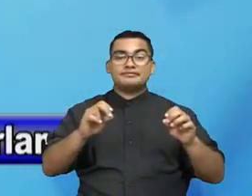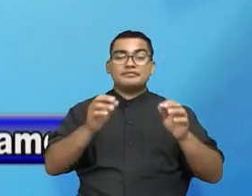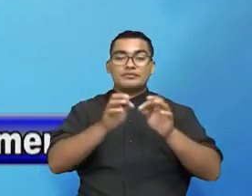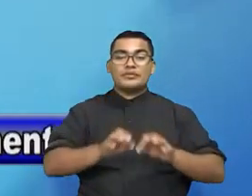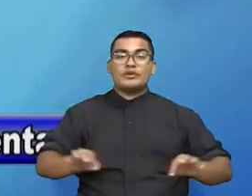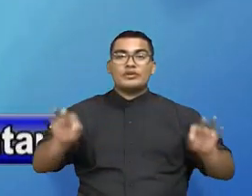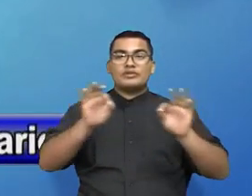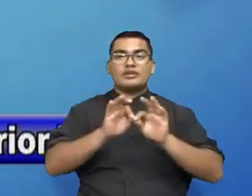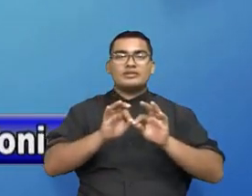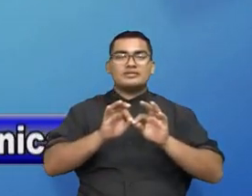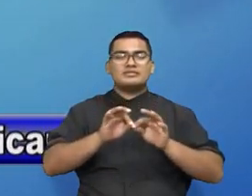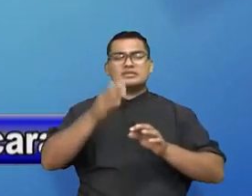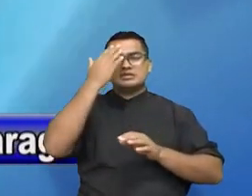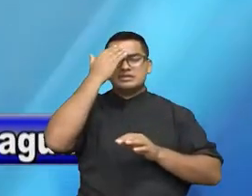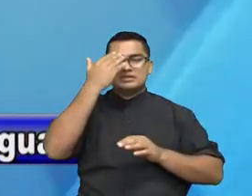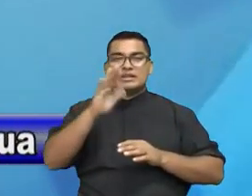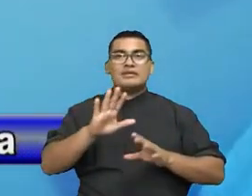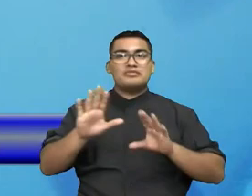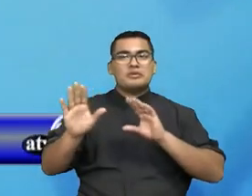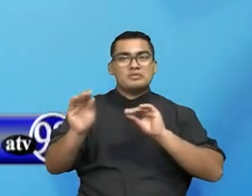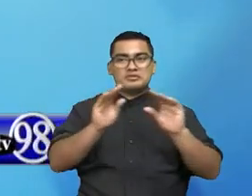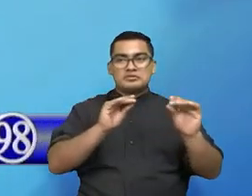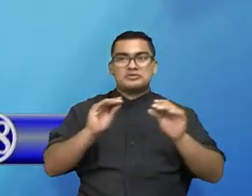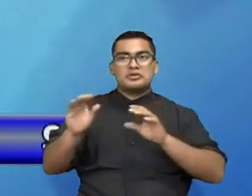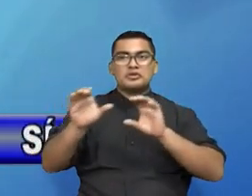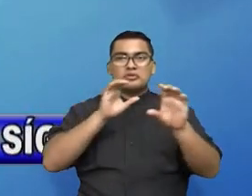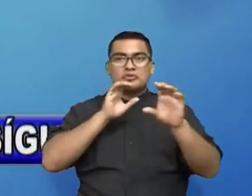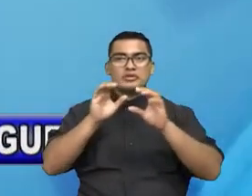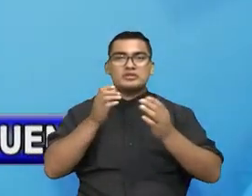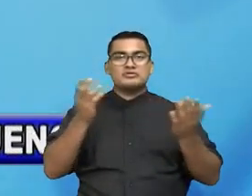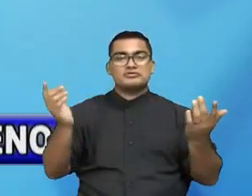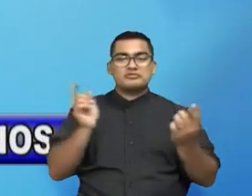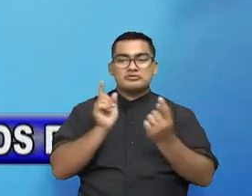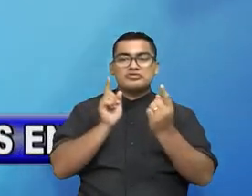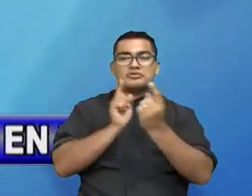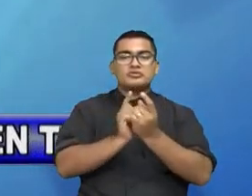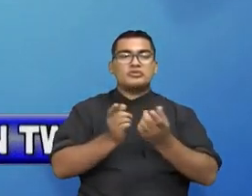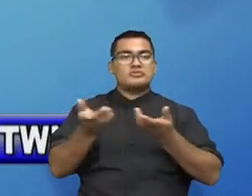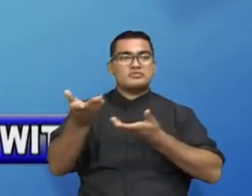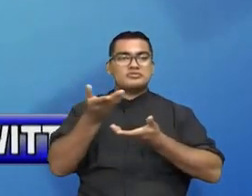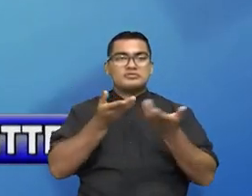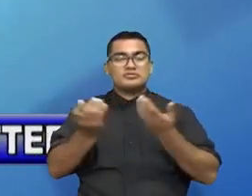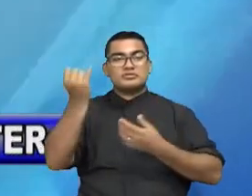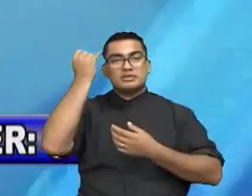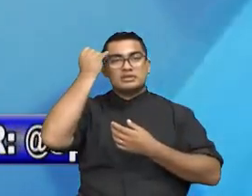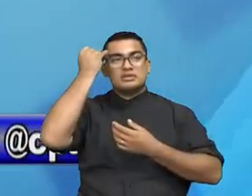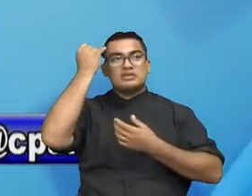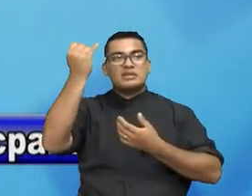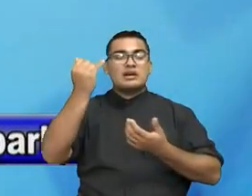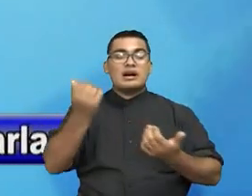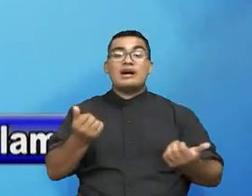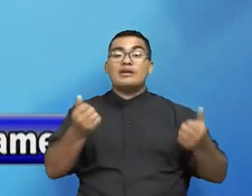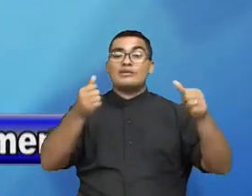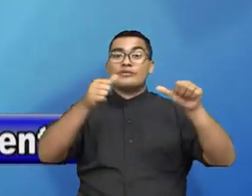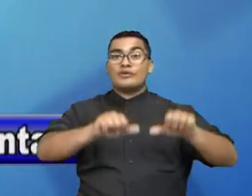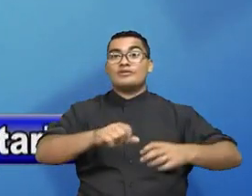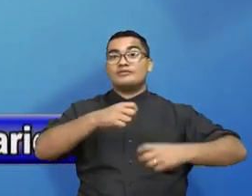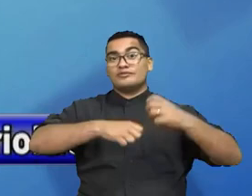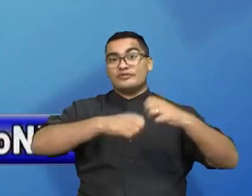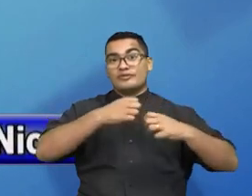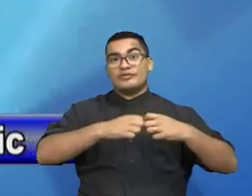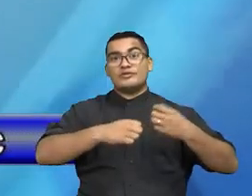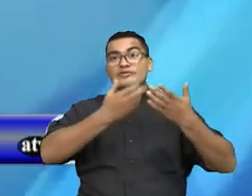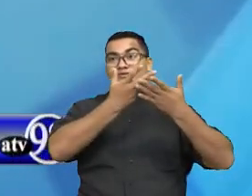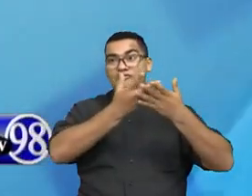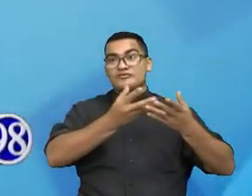es otra y la conocemos. Nos encontramos, ponemos nuestros puntos sobre una mesa y